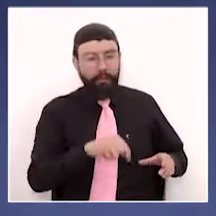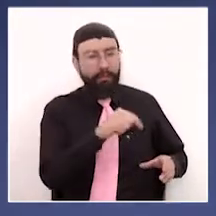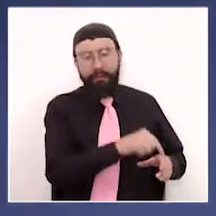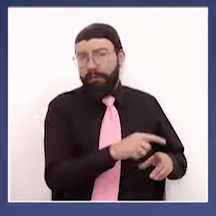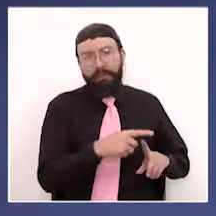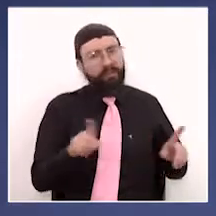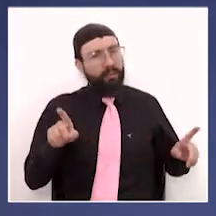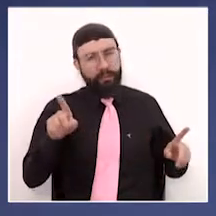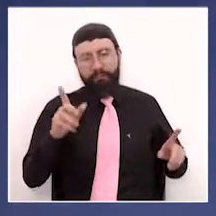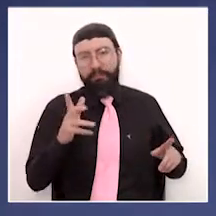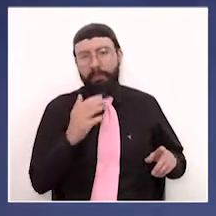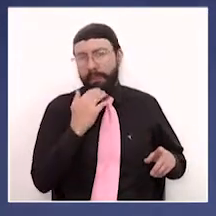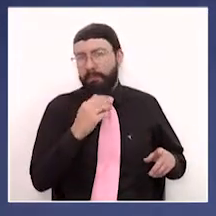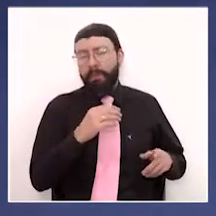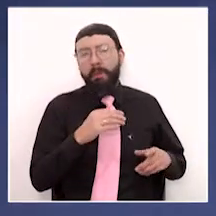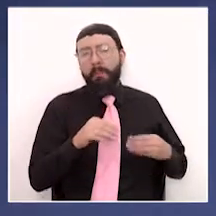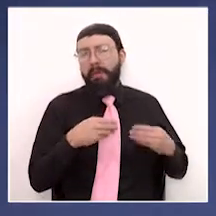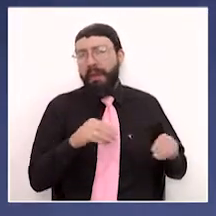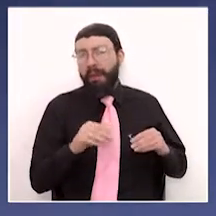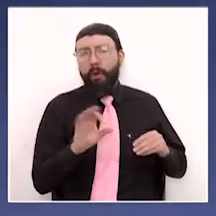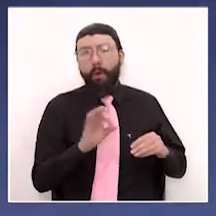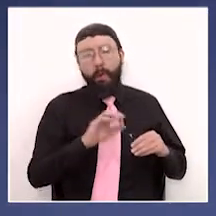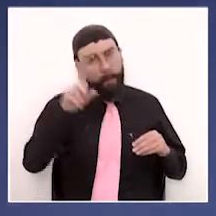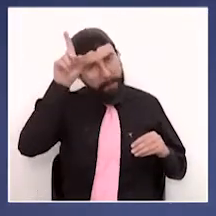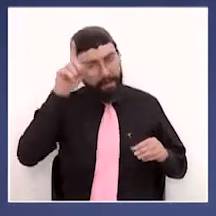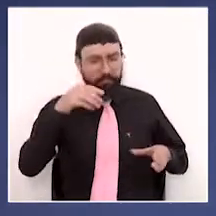material. Agregamos el psyllium,